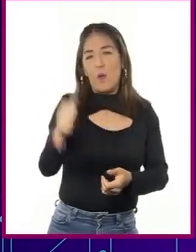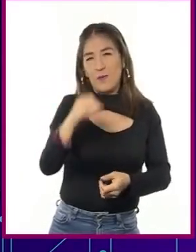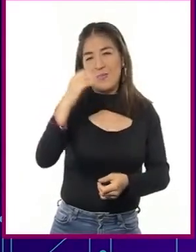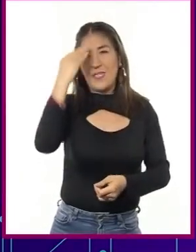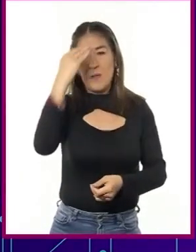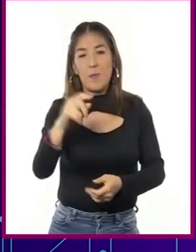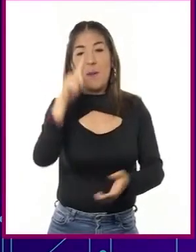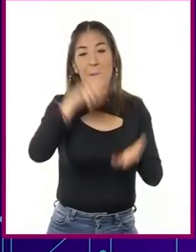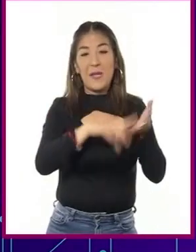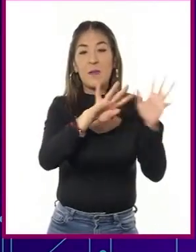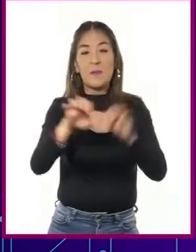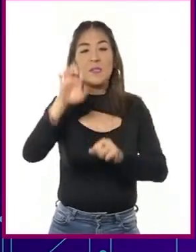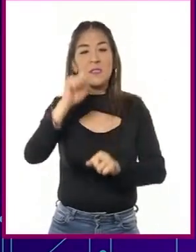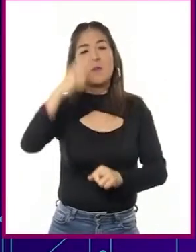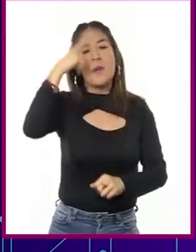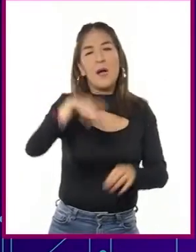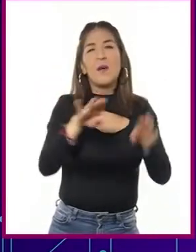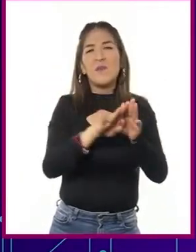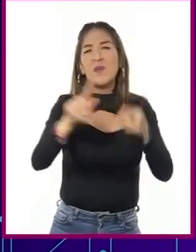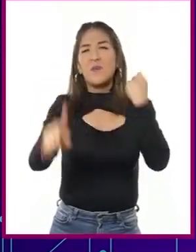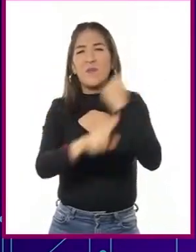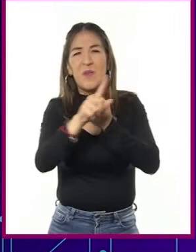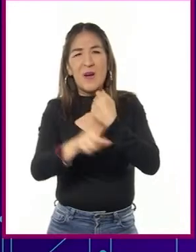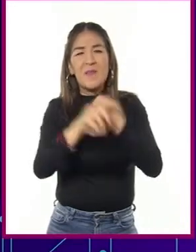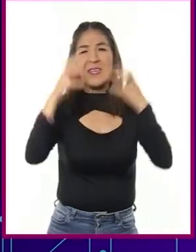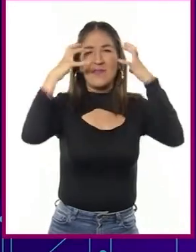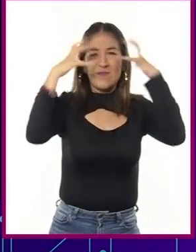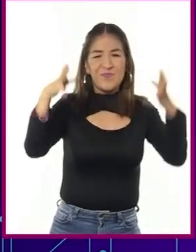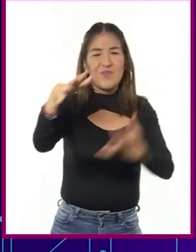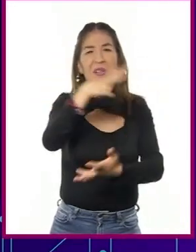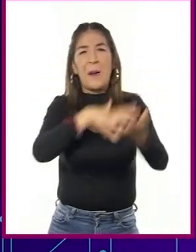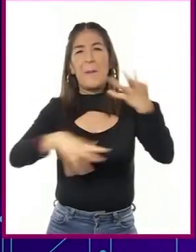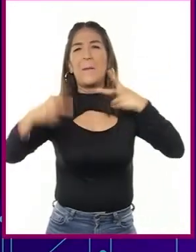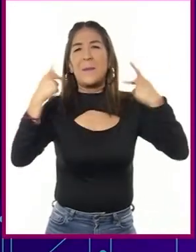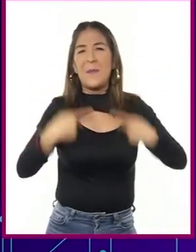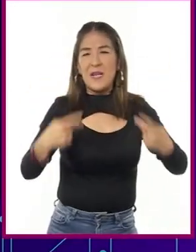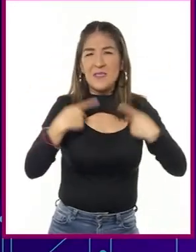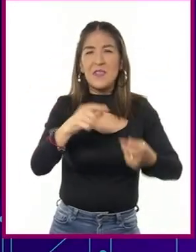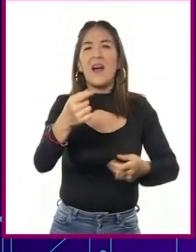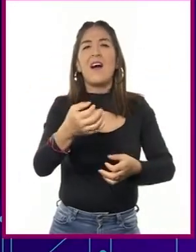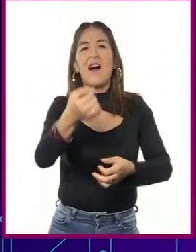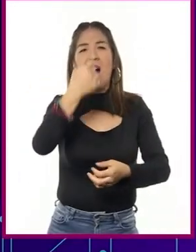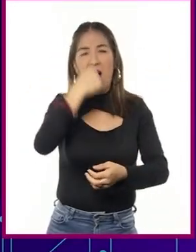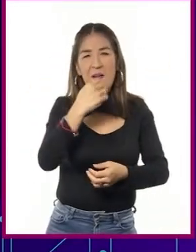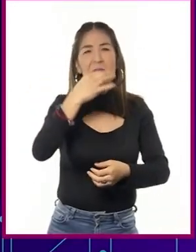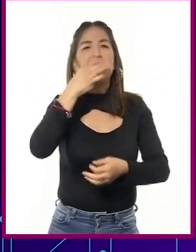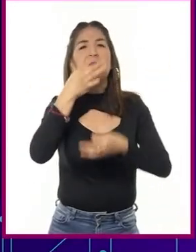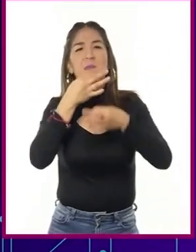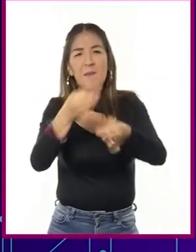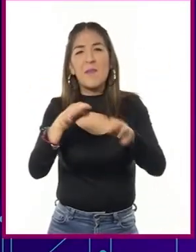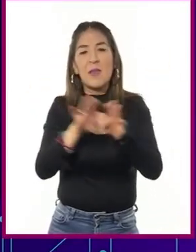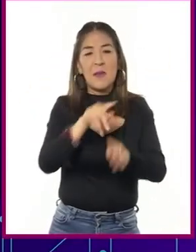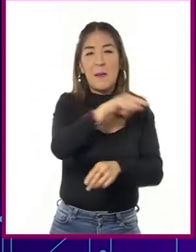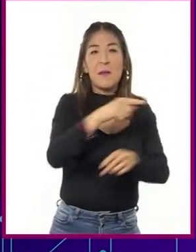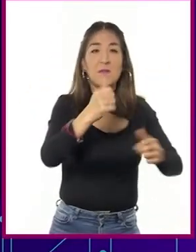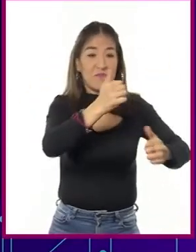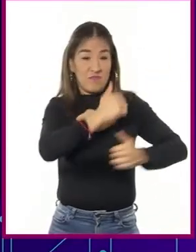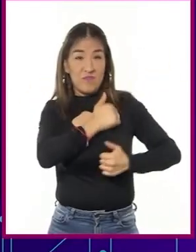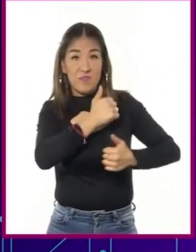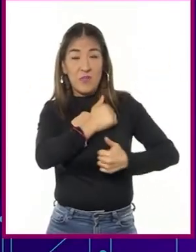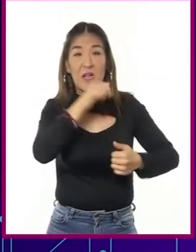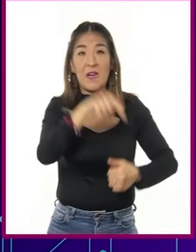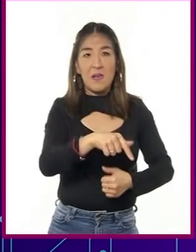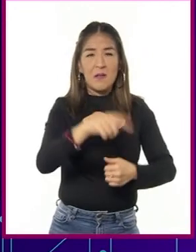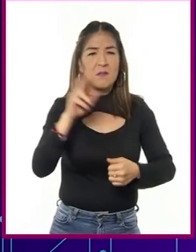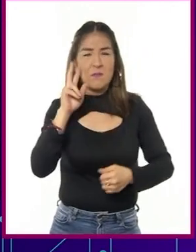60 usaba la droga para escapar de los problemas de la sociedad, la comunidad de inteligencia occidental y los militares